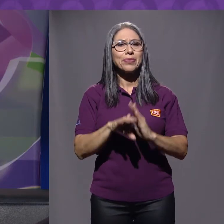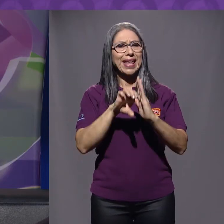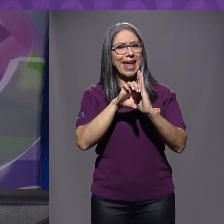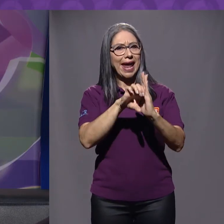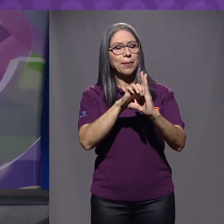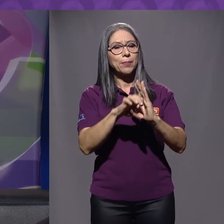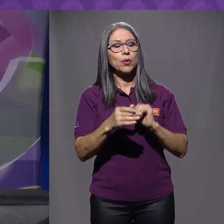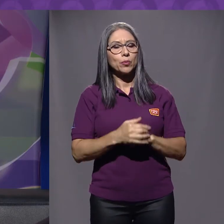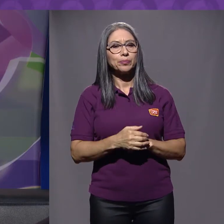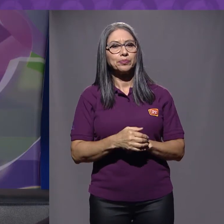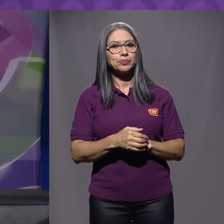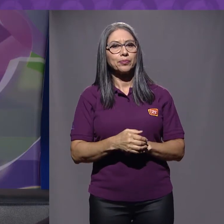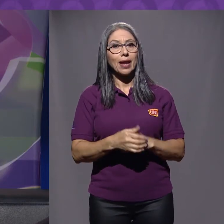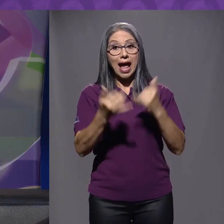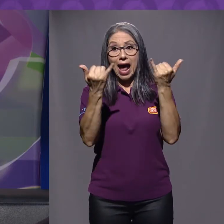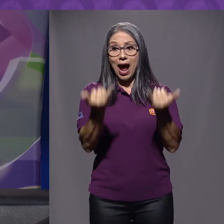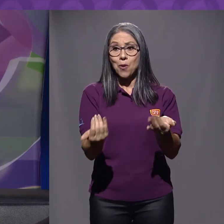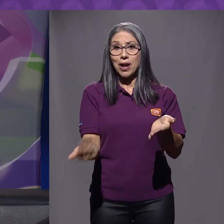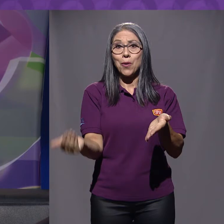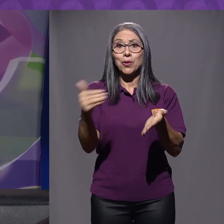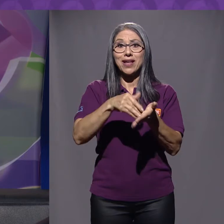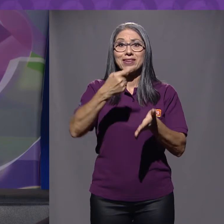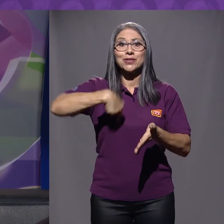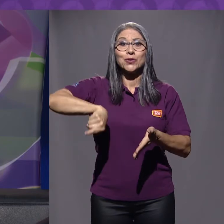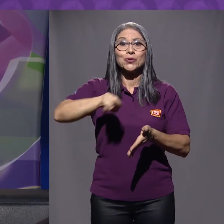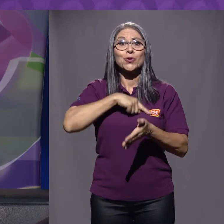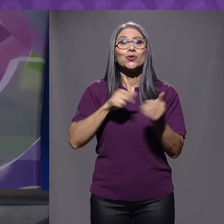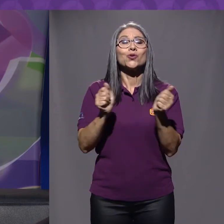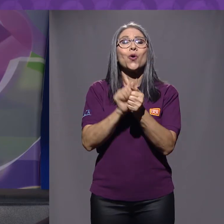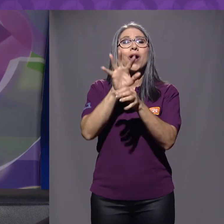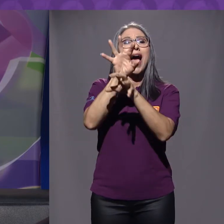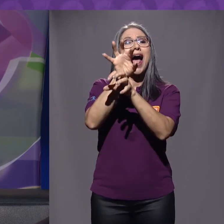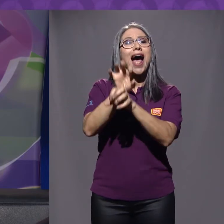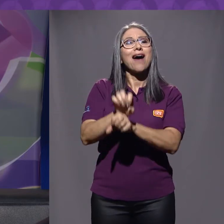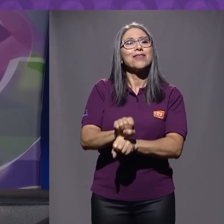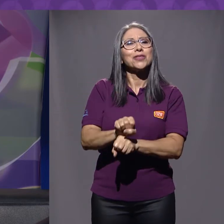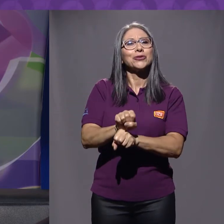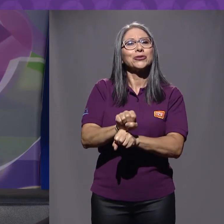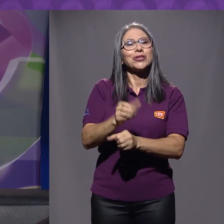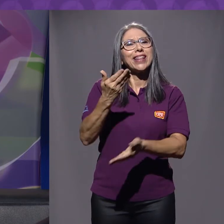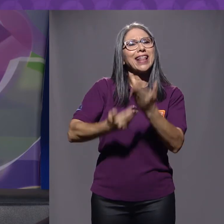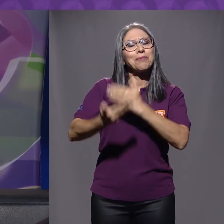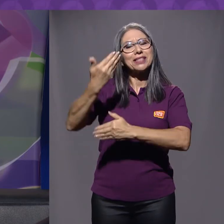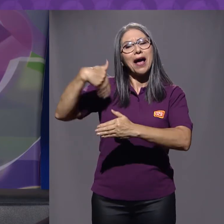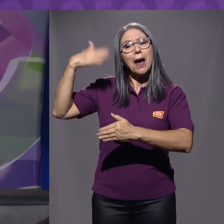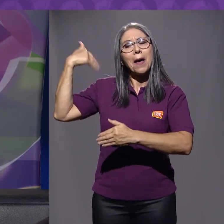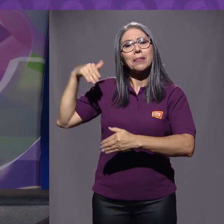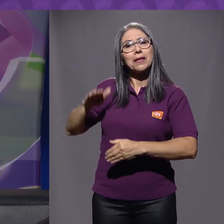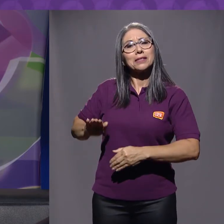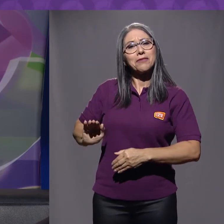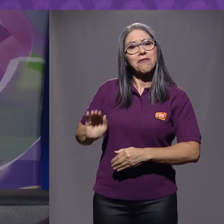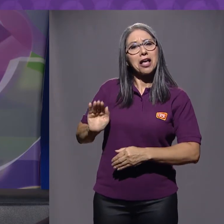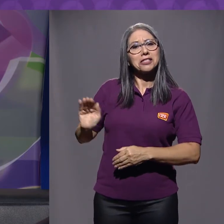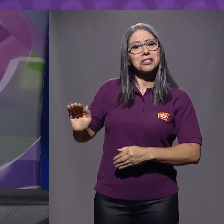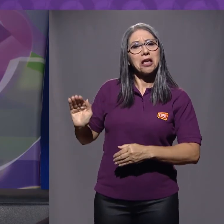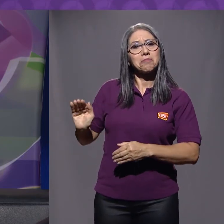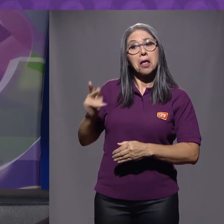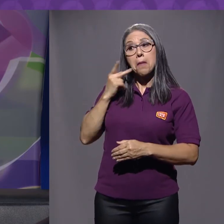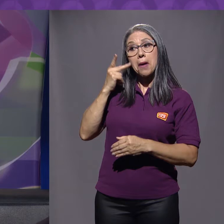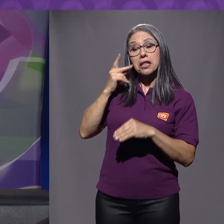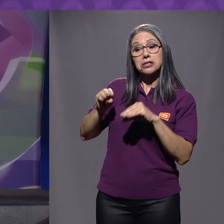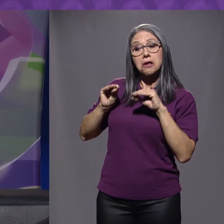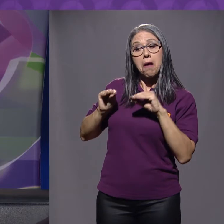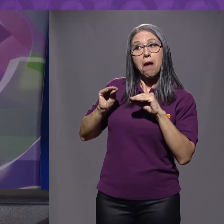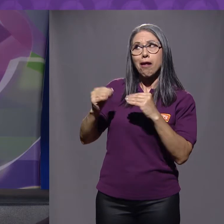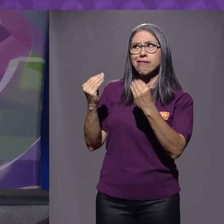vamos a ver, ahora volvimos a unos hábitos iniciales que quizás en la infancia nuestros padres nos